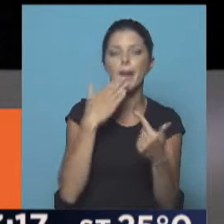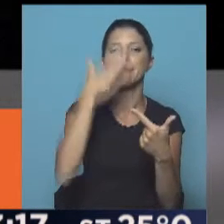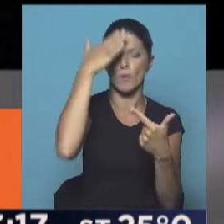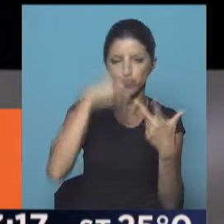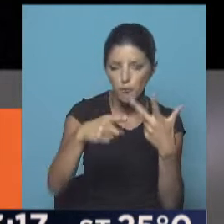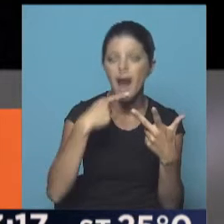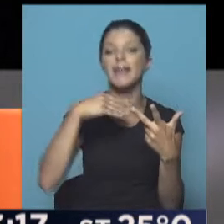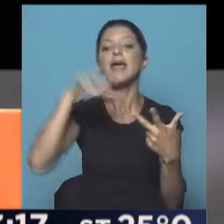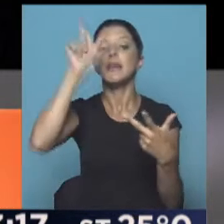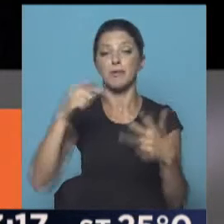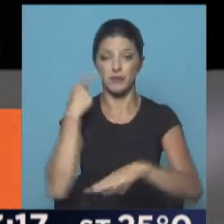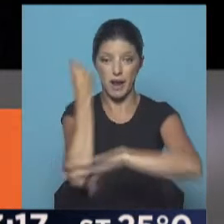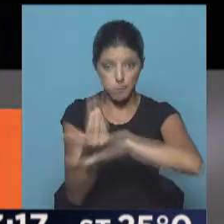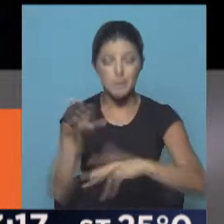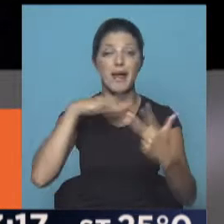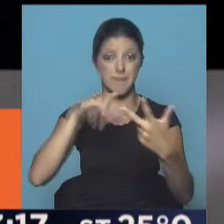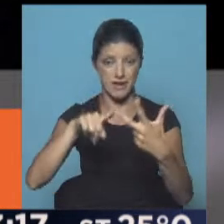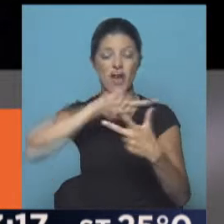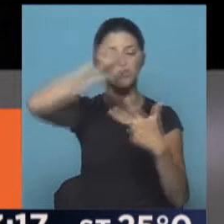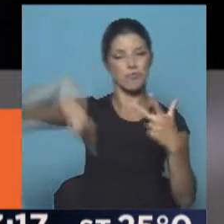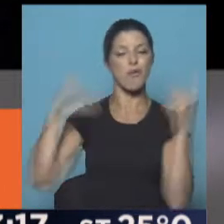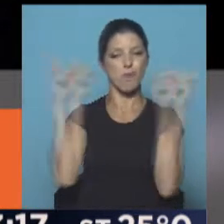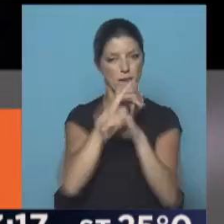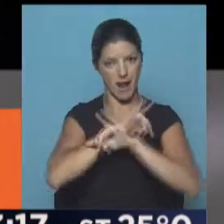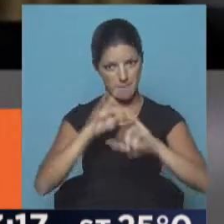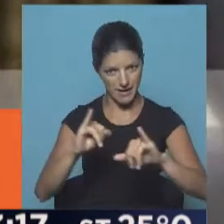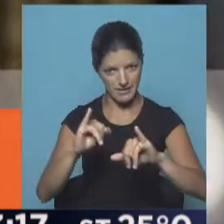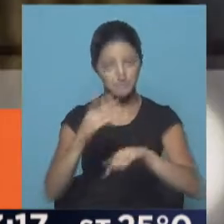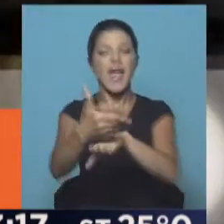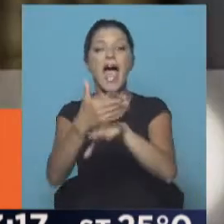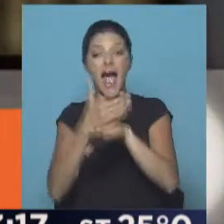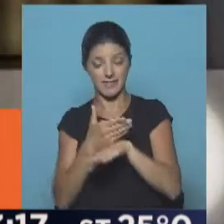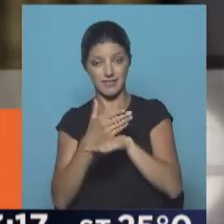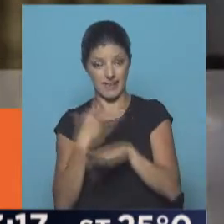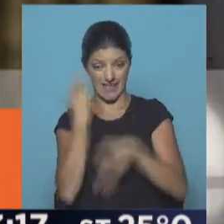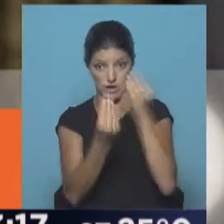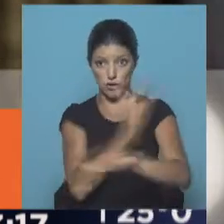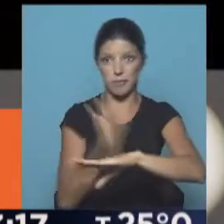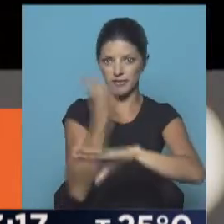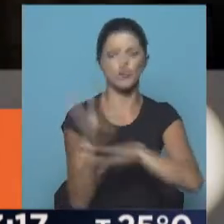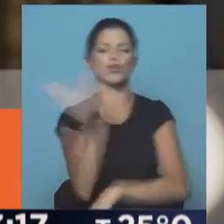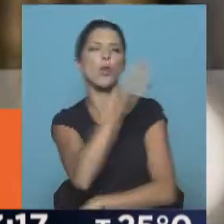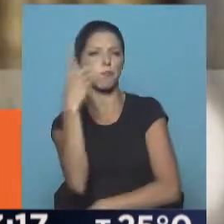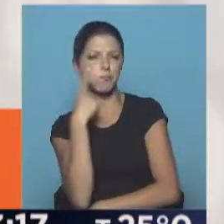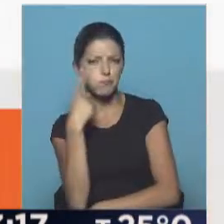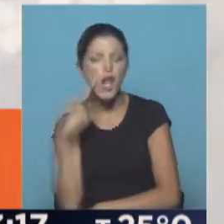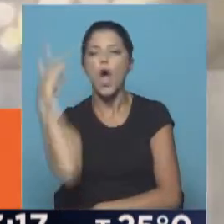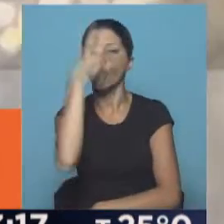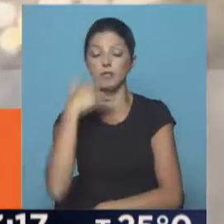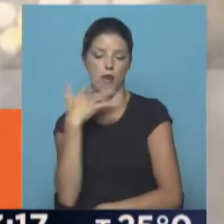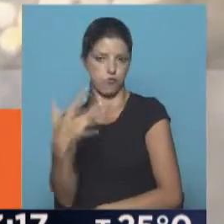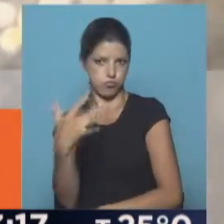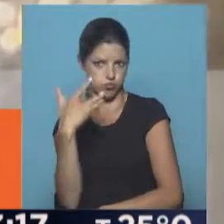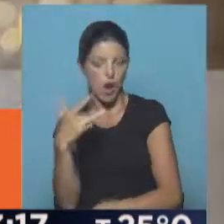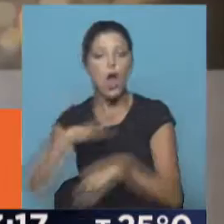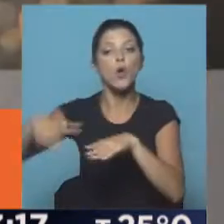los mexicanos mancharon su campaña. Antes de apuntar a la Casa Blanca, el magnate era conocido por los hoteles de lujo, campos de golf y casinos que llevan